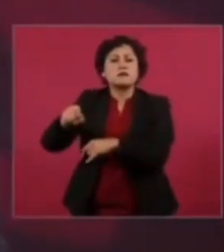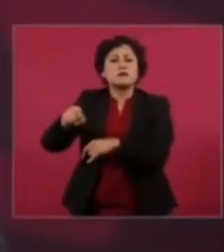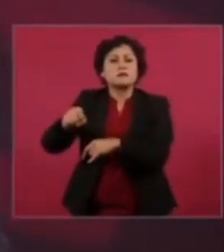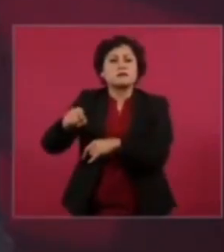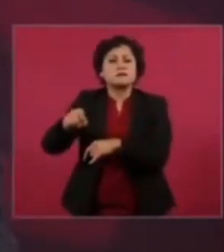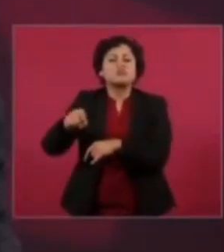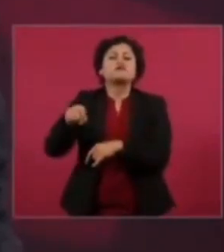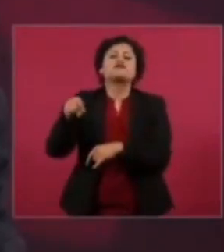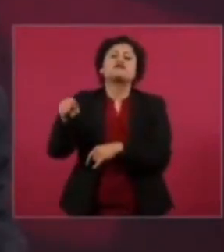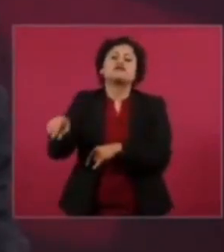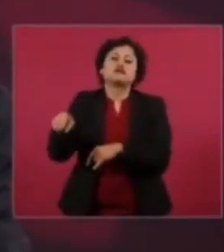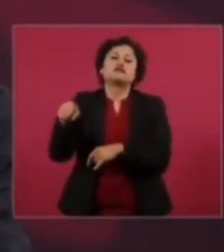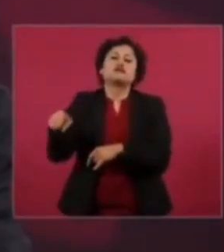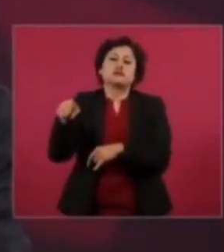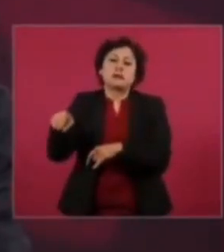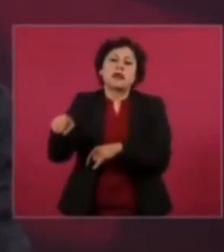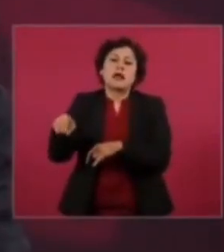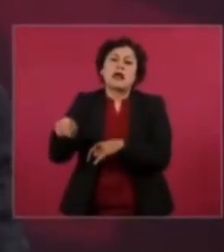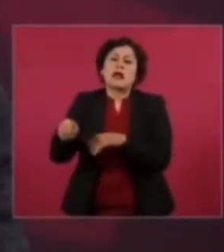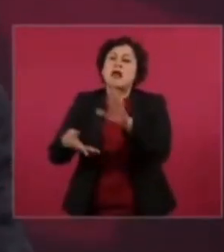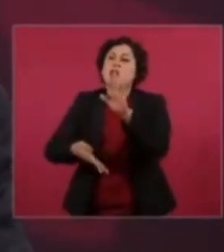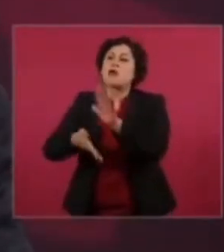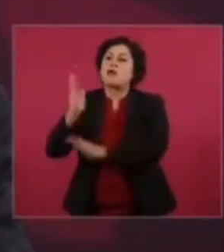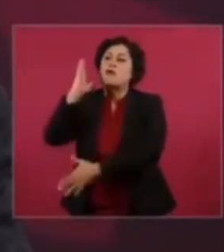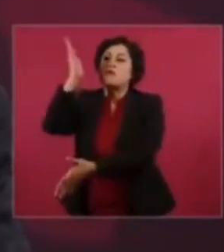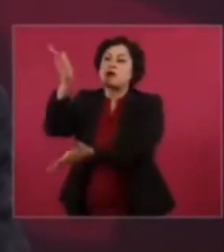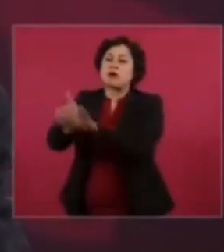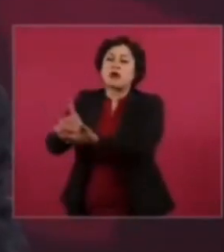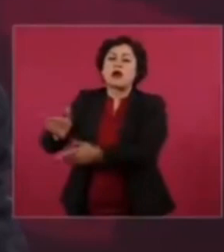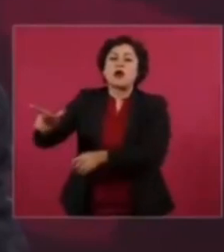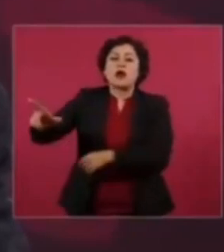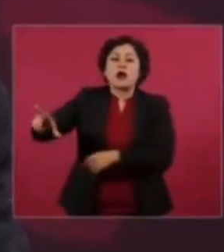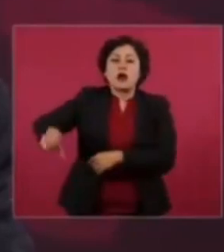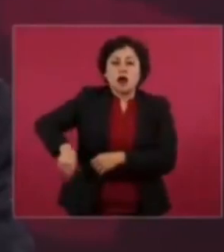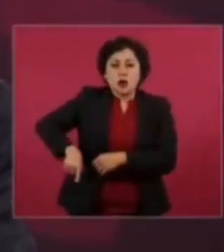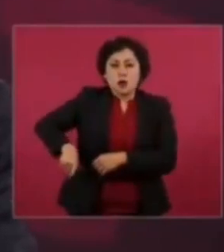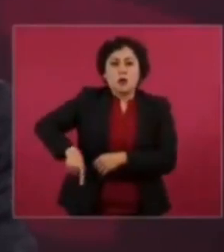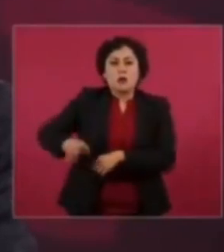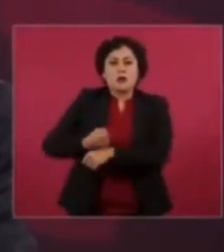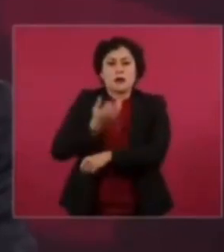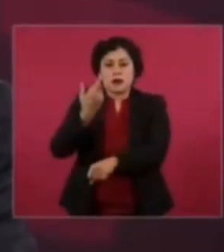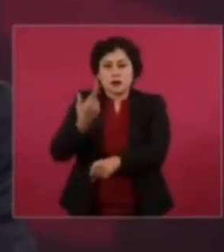fueron a Gobernación, sí. ¿Sí? Y rompieron vidrios